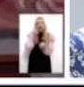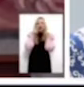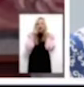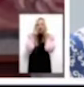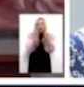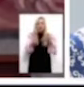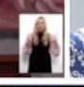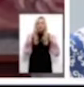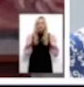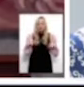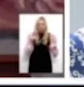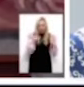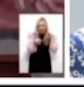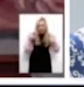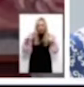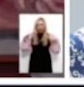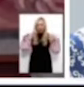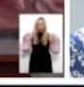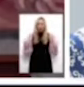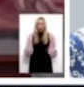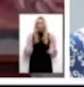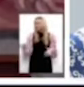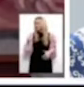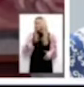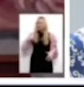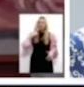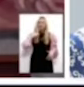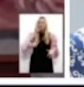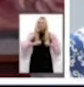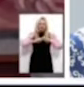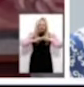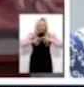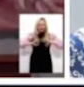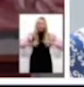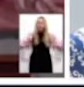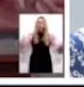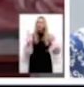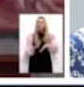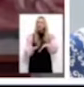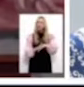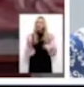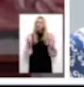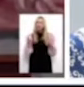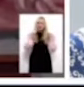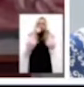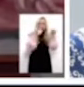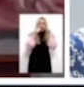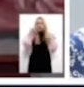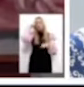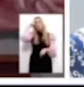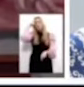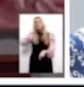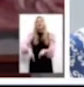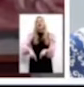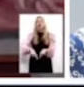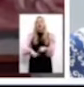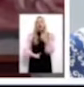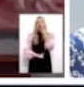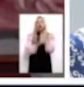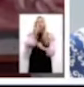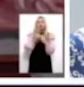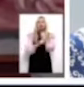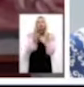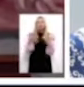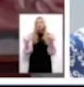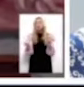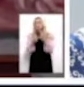la minuta, la turné a la comisión dictaminadora. Esto lo hago con todas las minutas de